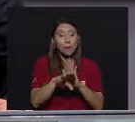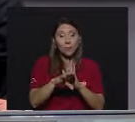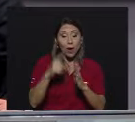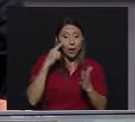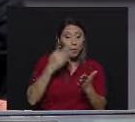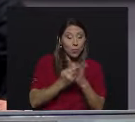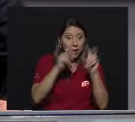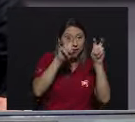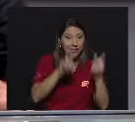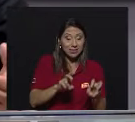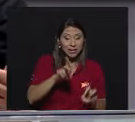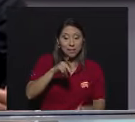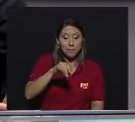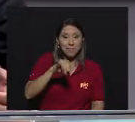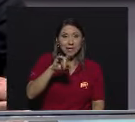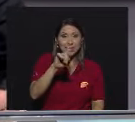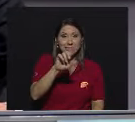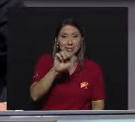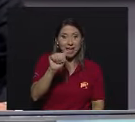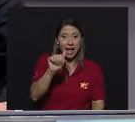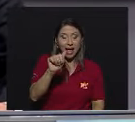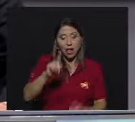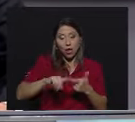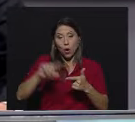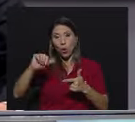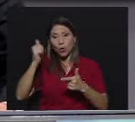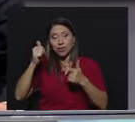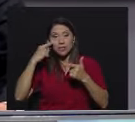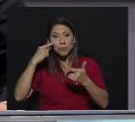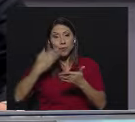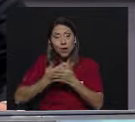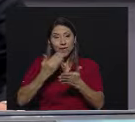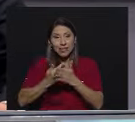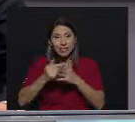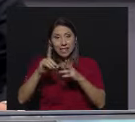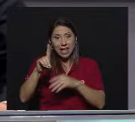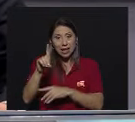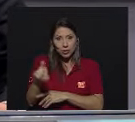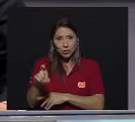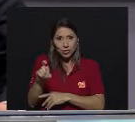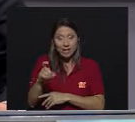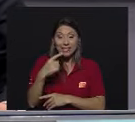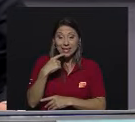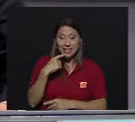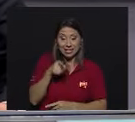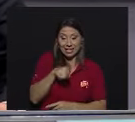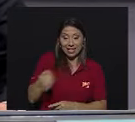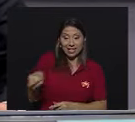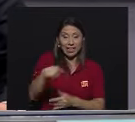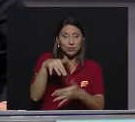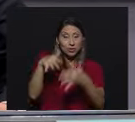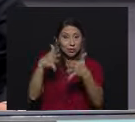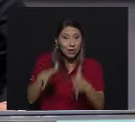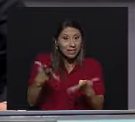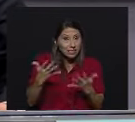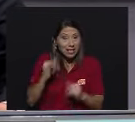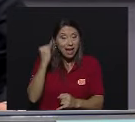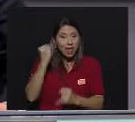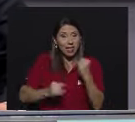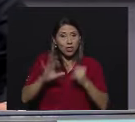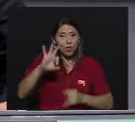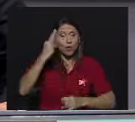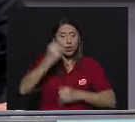como PISA o sí, las mismas pruebas diagnósticas que nos dicen que incluso esos estudiantes que están llegando a culminar, ya sea noveno